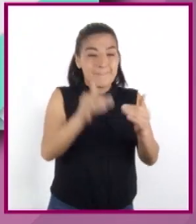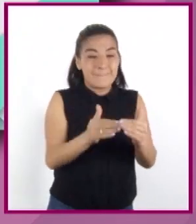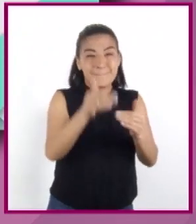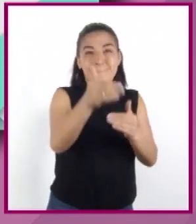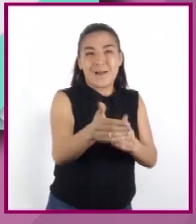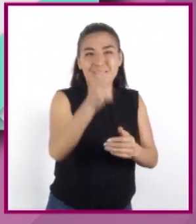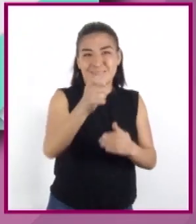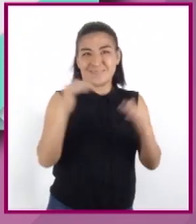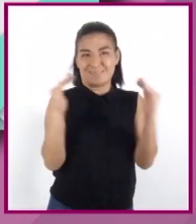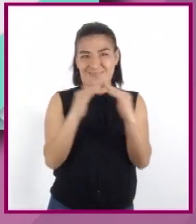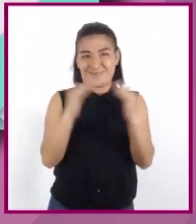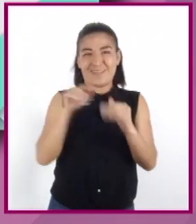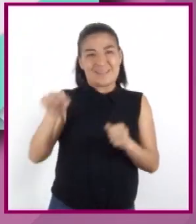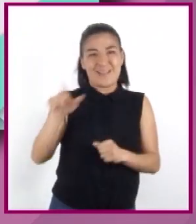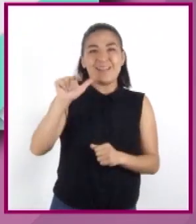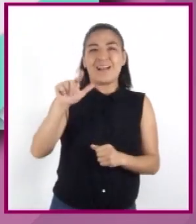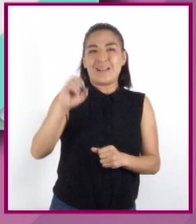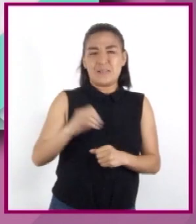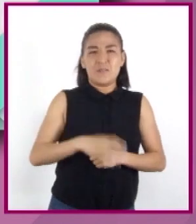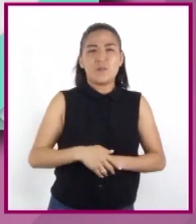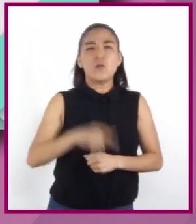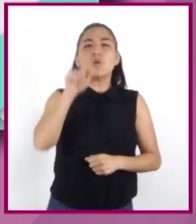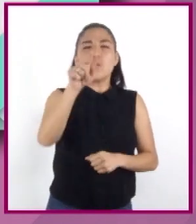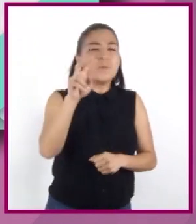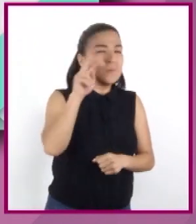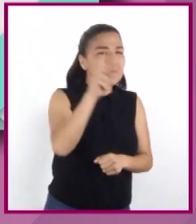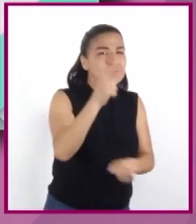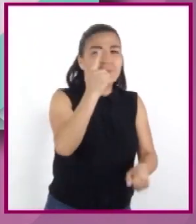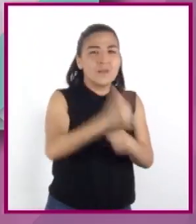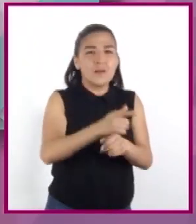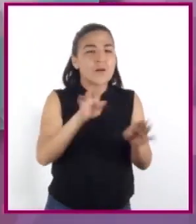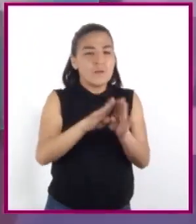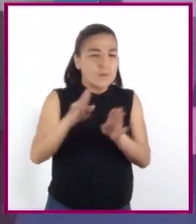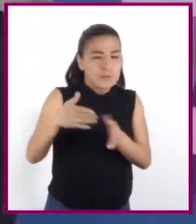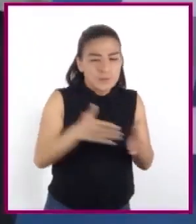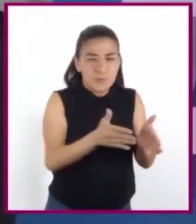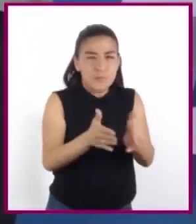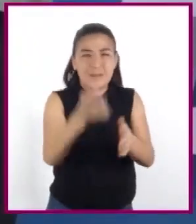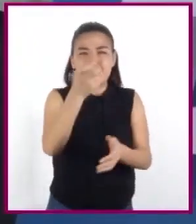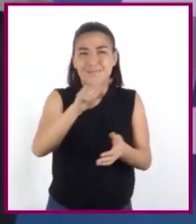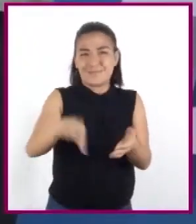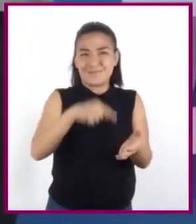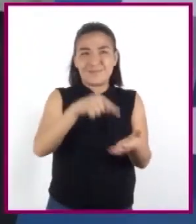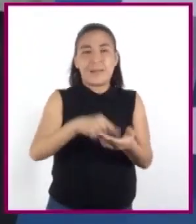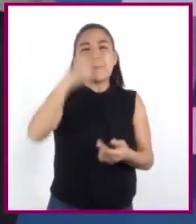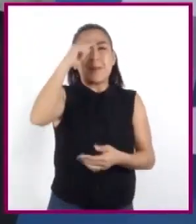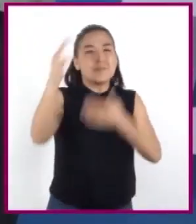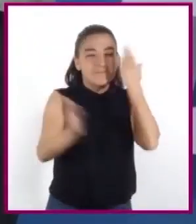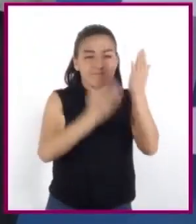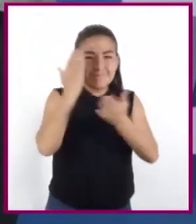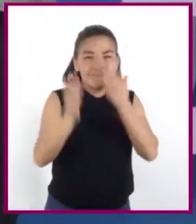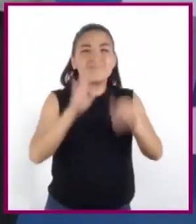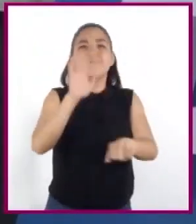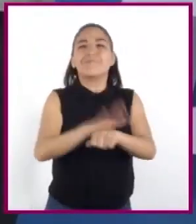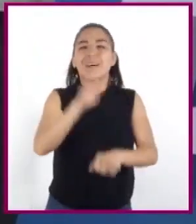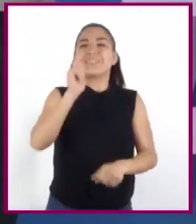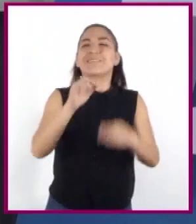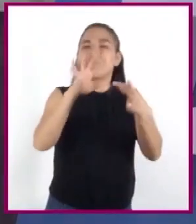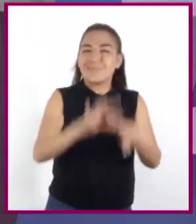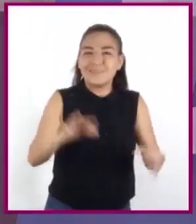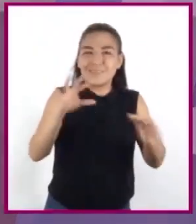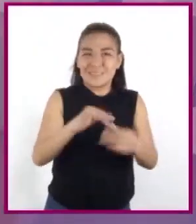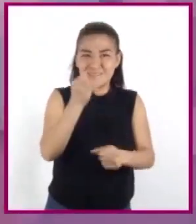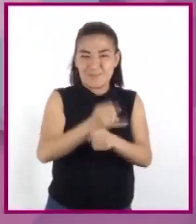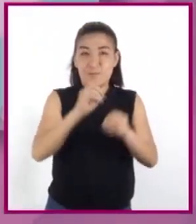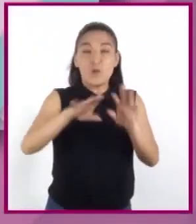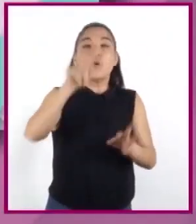de la casa de Lalo. Encuentra el orden en el que llegan a dicho lugar. Para analizar con más detenimiento la información,